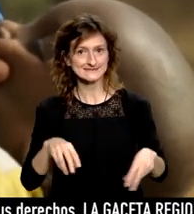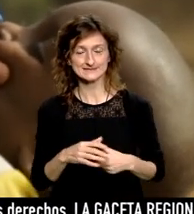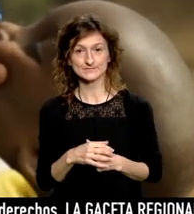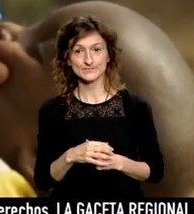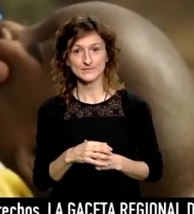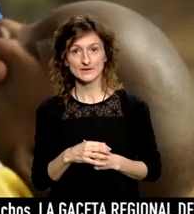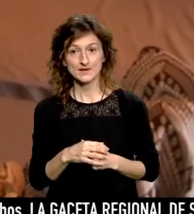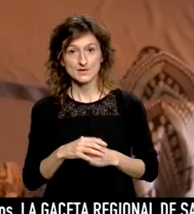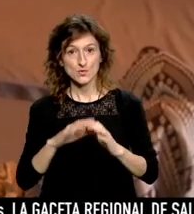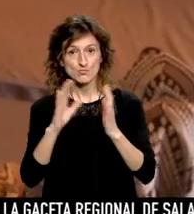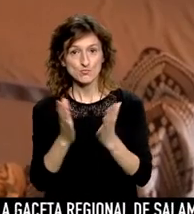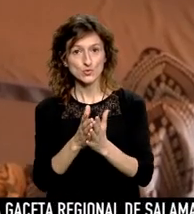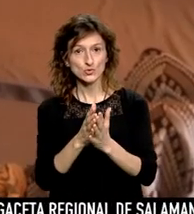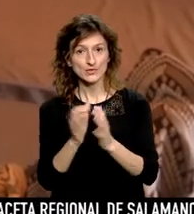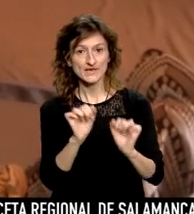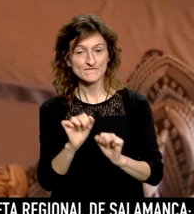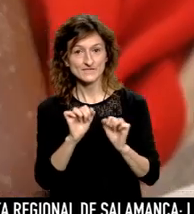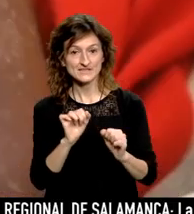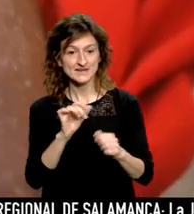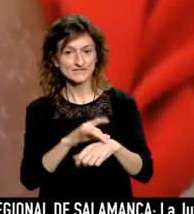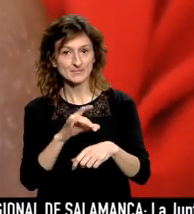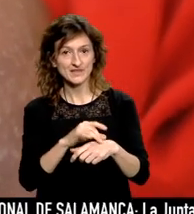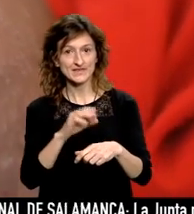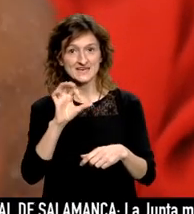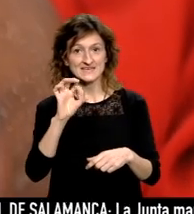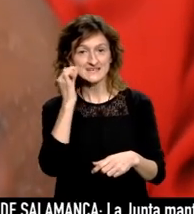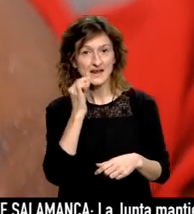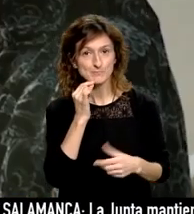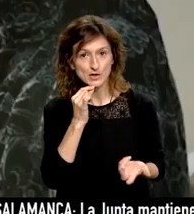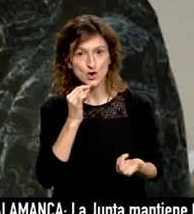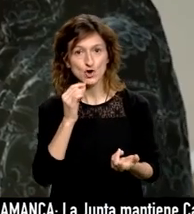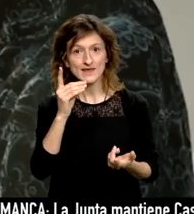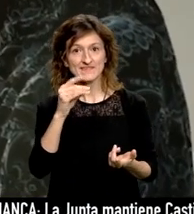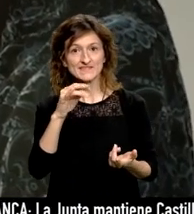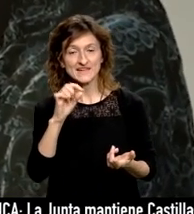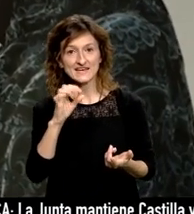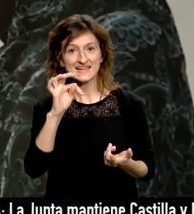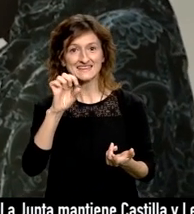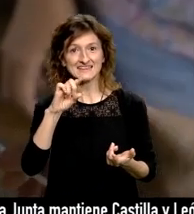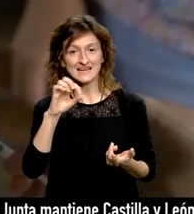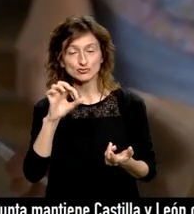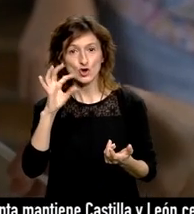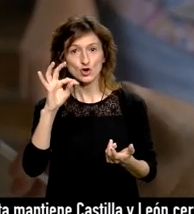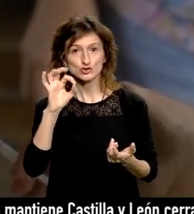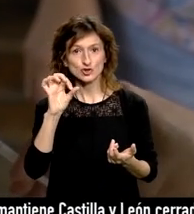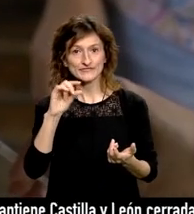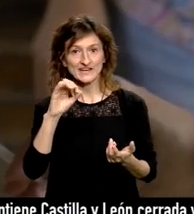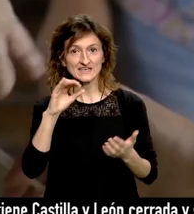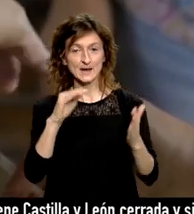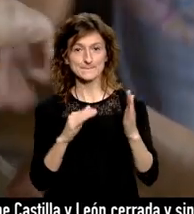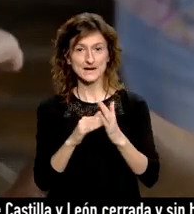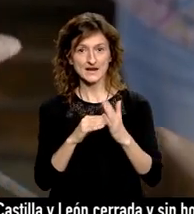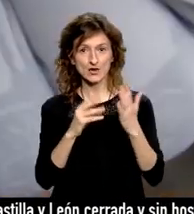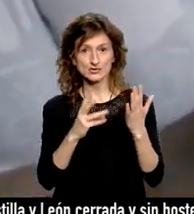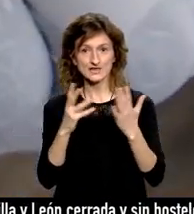vacunados. La cobertura mundial de inmunización frente a enfermedades como el sarampión, la difteria, el tétanos o la tosferina se ha estancado